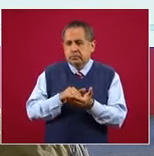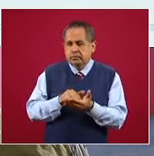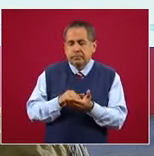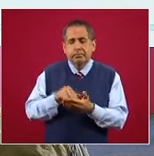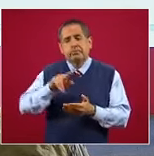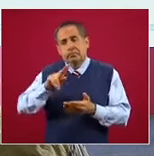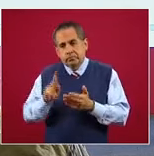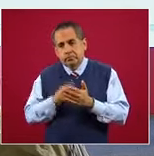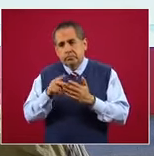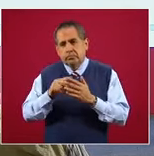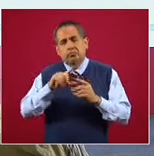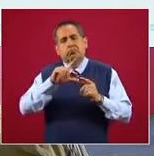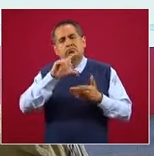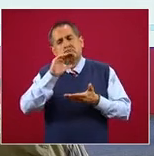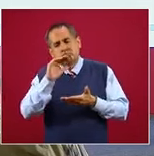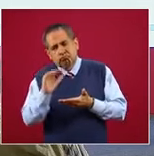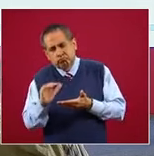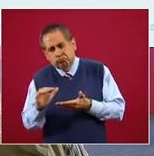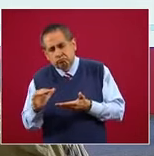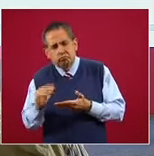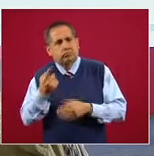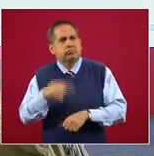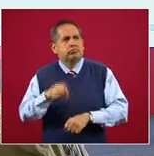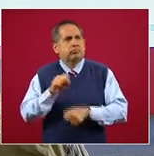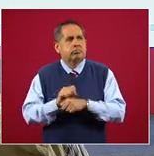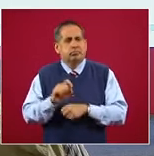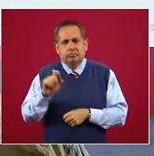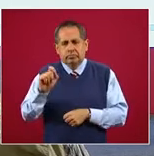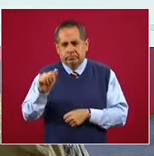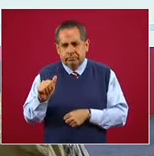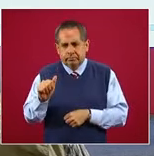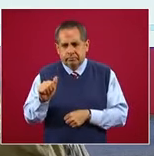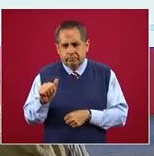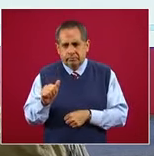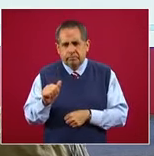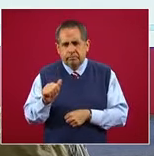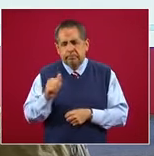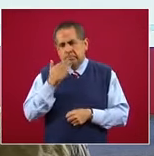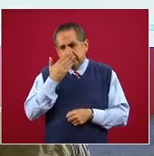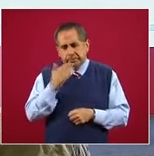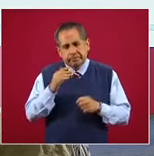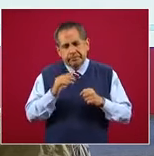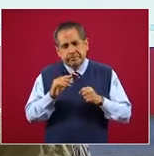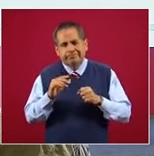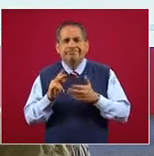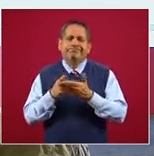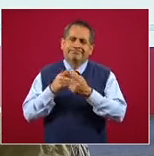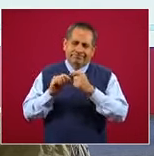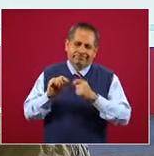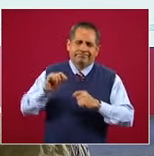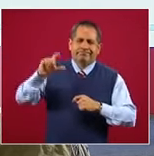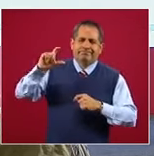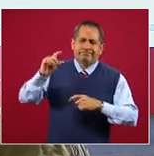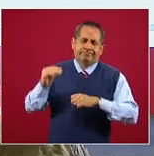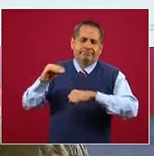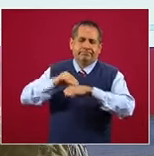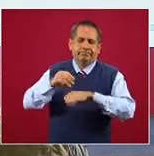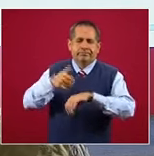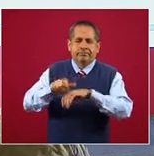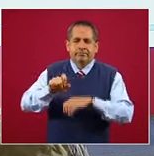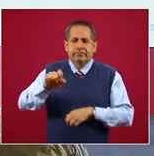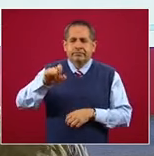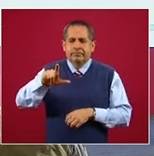pero luego hubo un decremento que se dio en la semana 26, volvemos a tener nuevamente un incremento en la